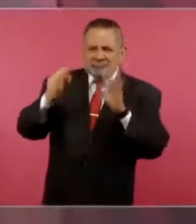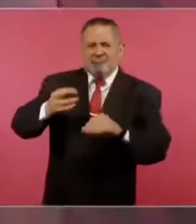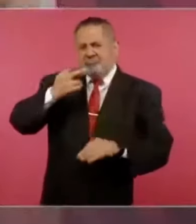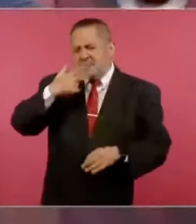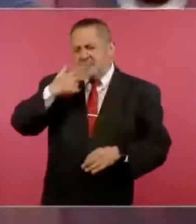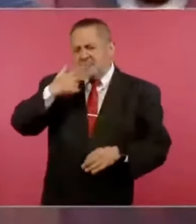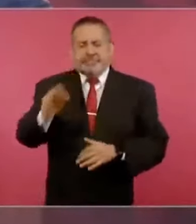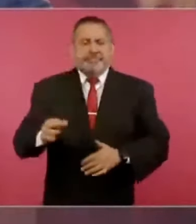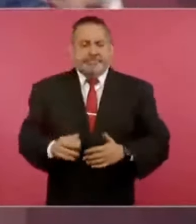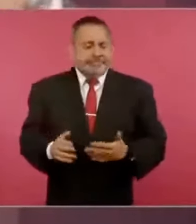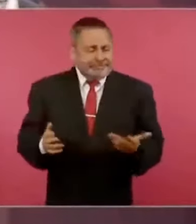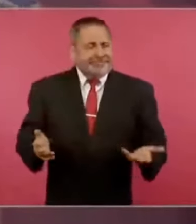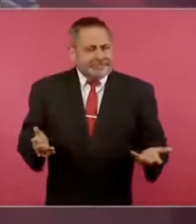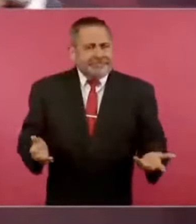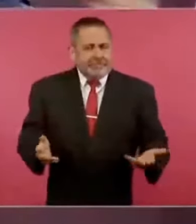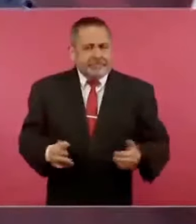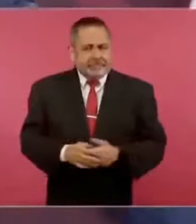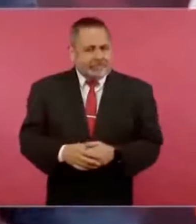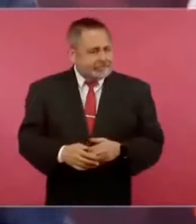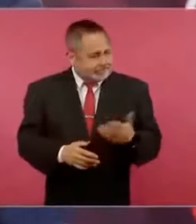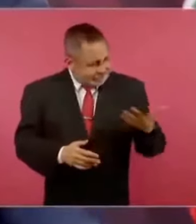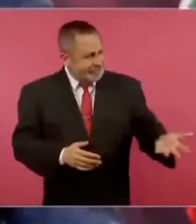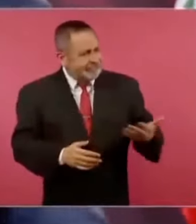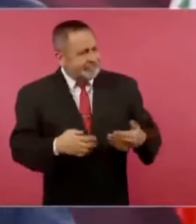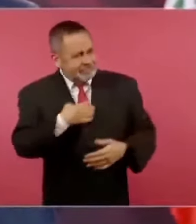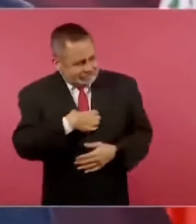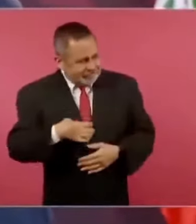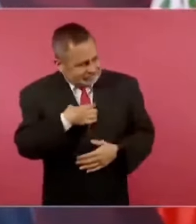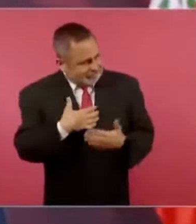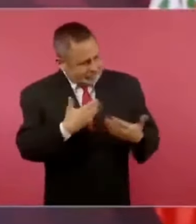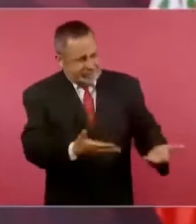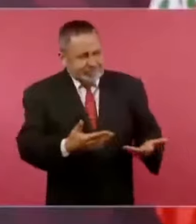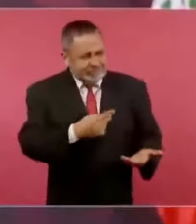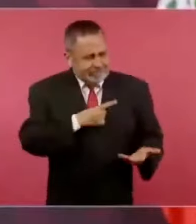Entonces deberían de estar contentos.